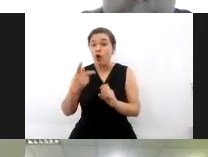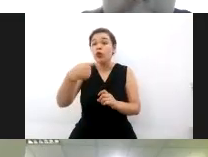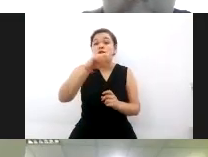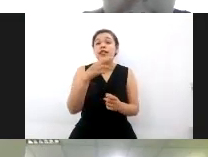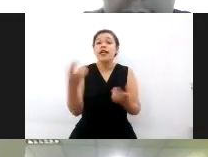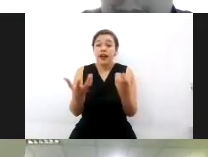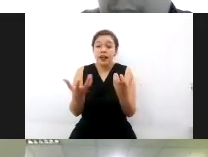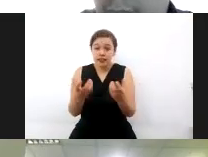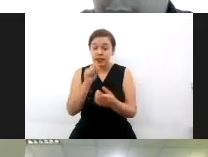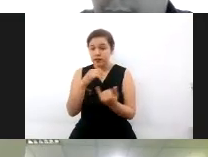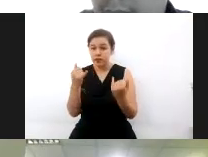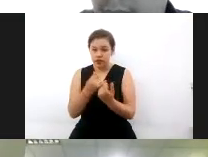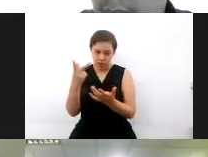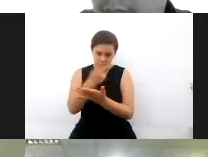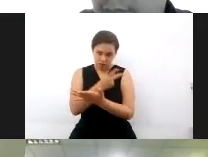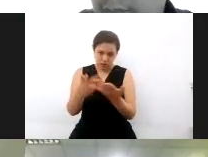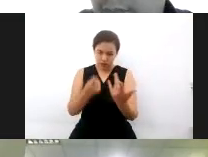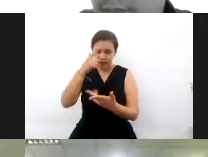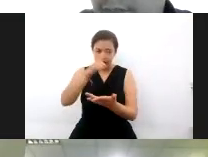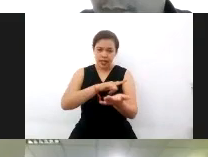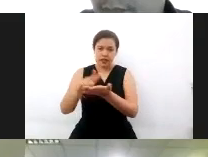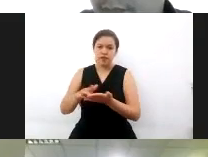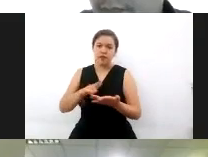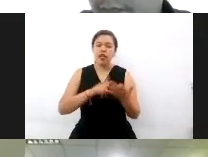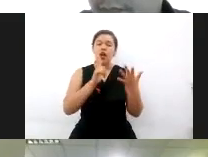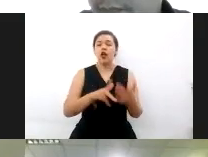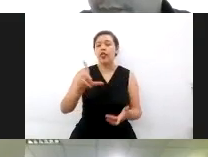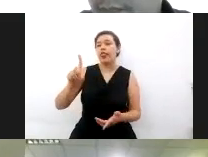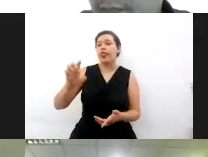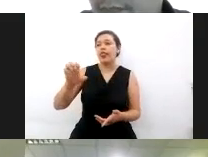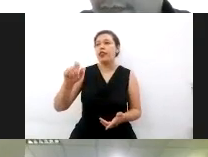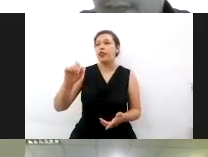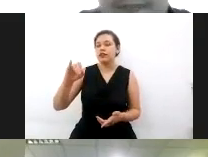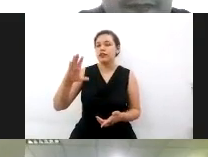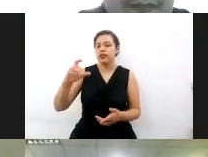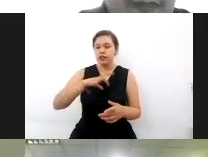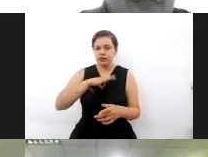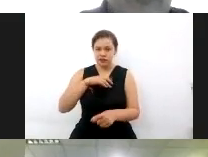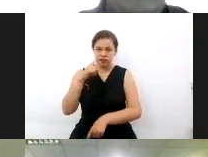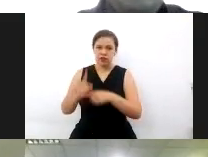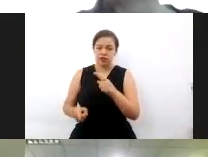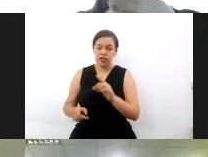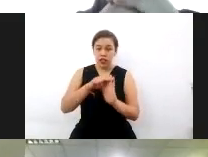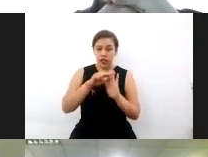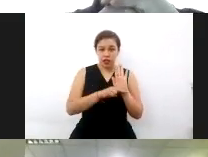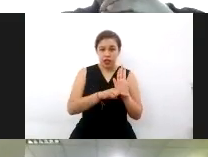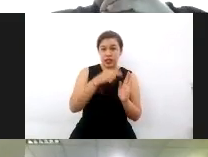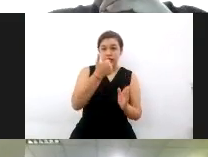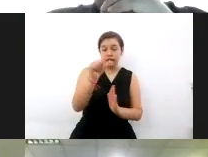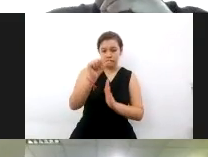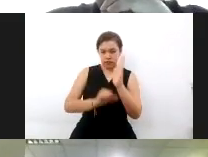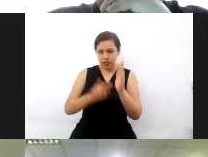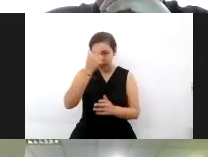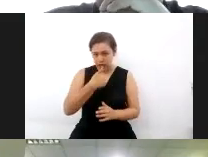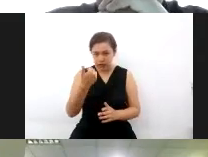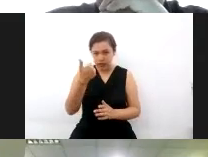deben de tener un programa de limpieza y desinfección continuo. Por lo menos la norma marca que debe ser cada 6 meses, o sea, 2